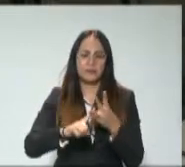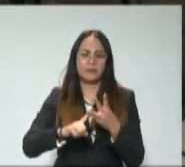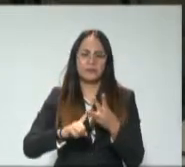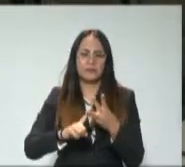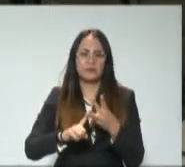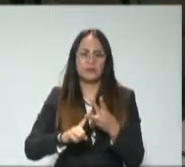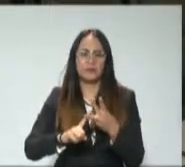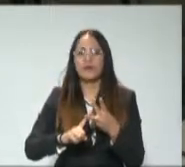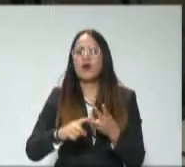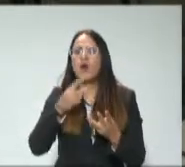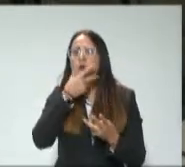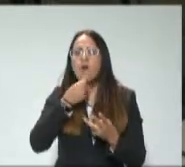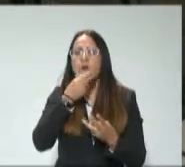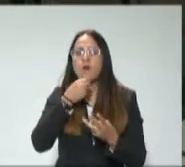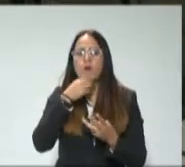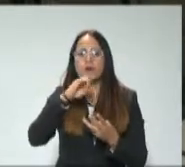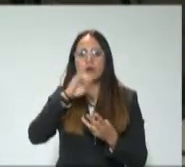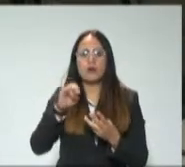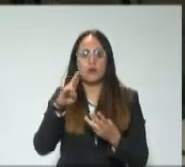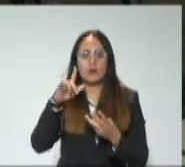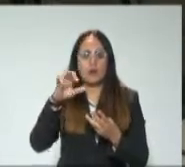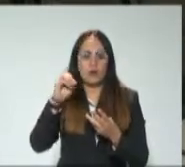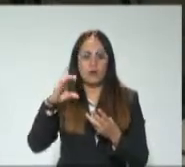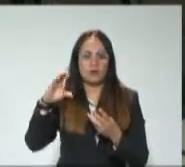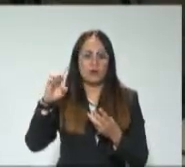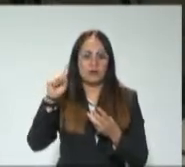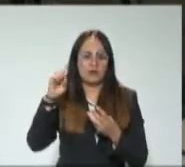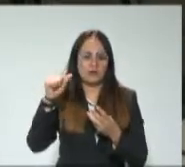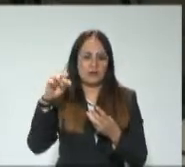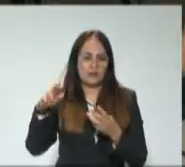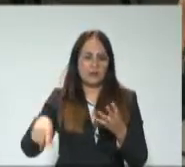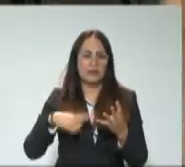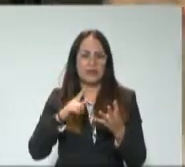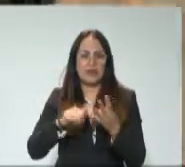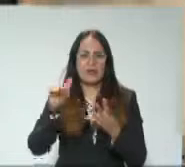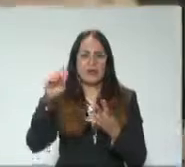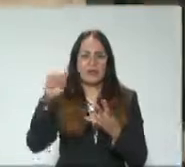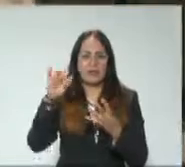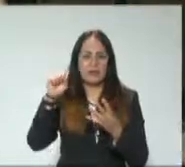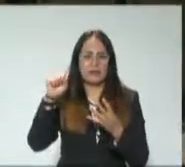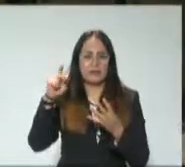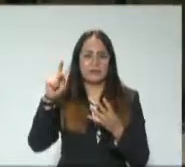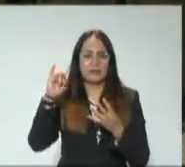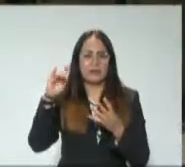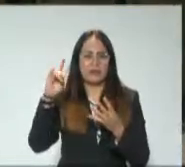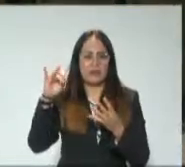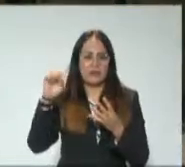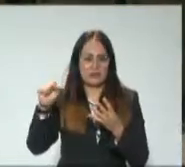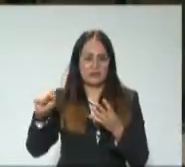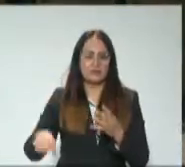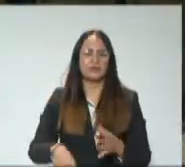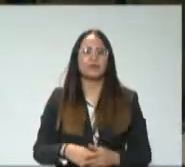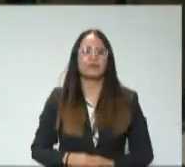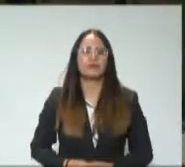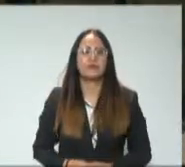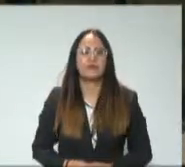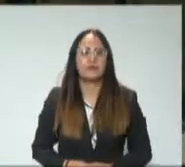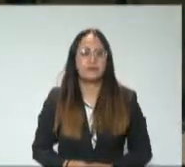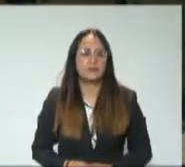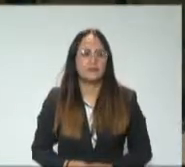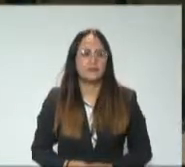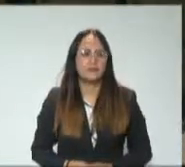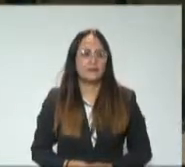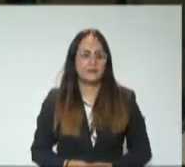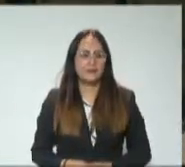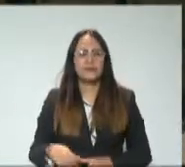Peña y de los comisionados Julio César Bonilla Gutiérrez y arístides Rodrigo Guerrero García